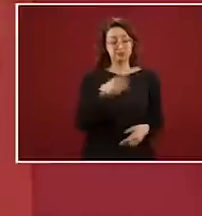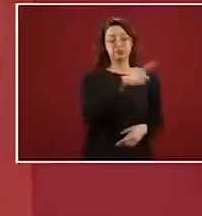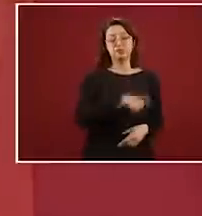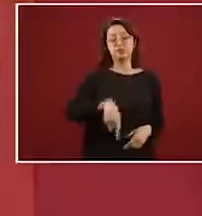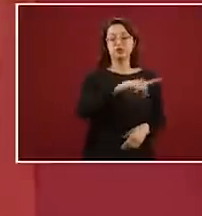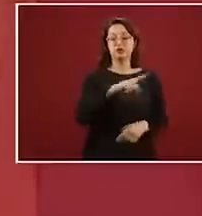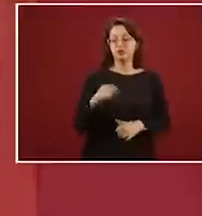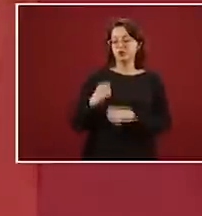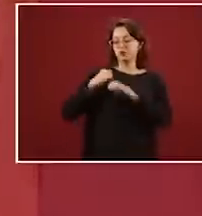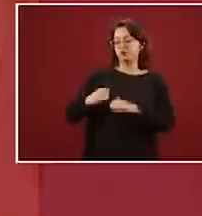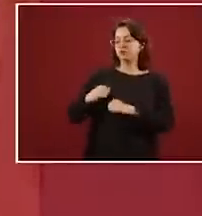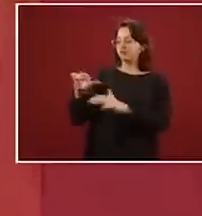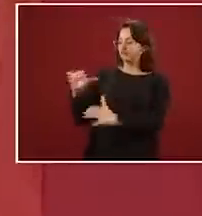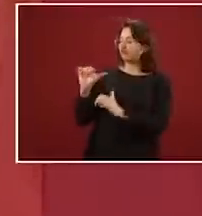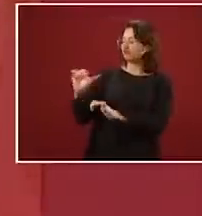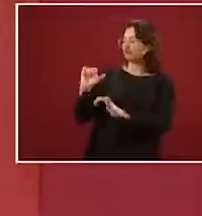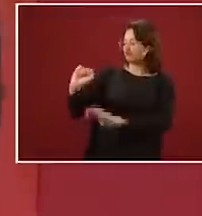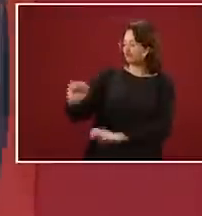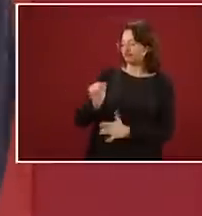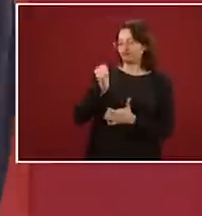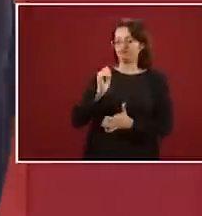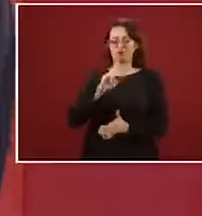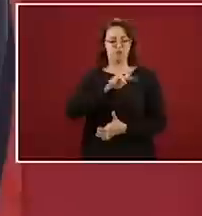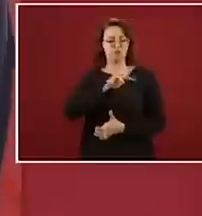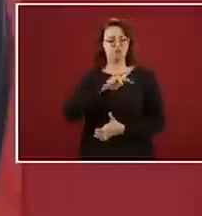se sentían reyes,